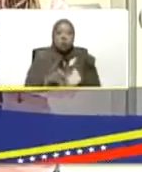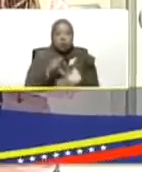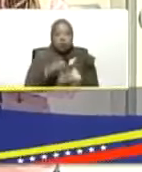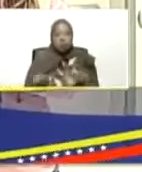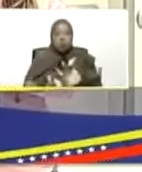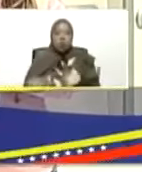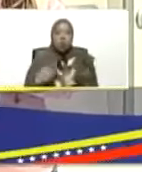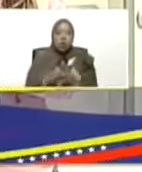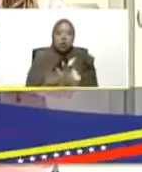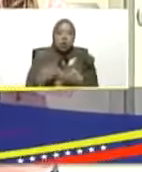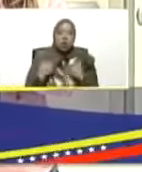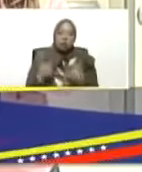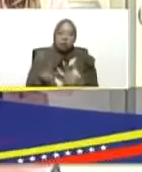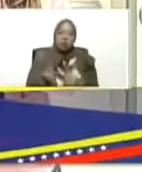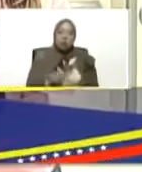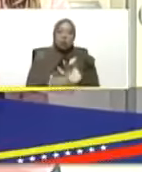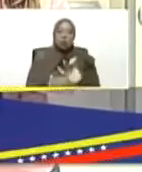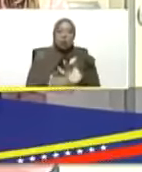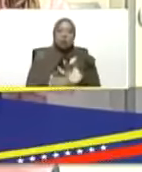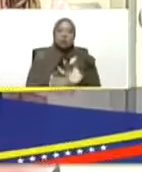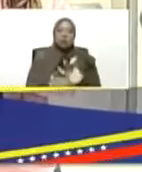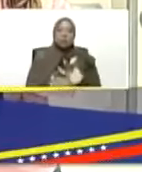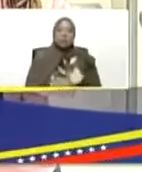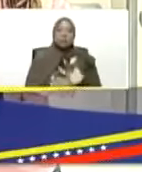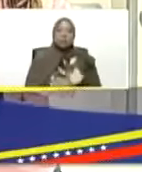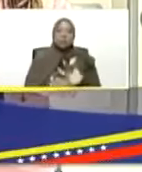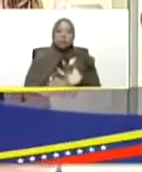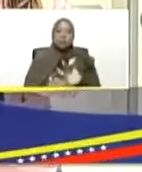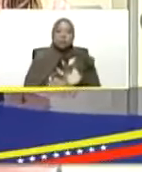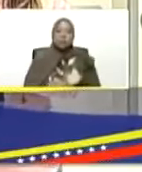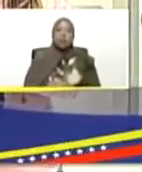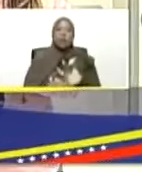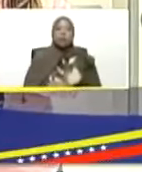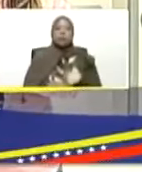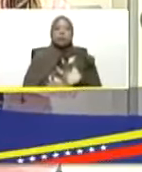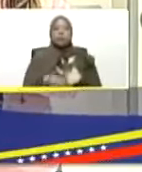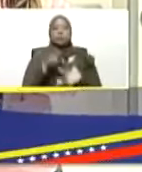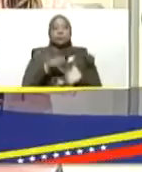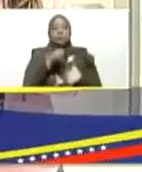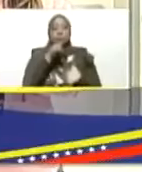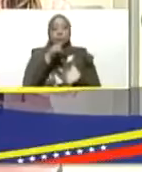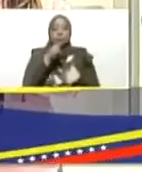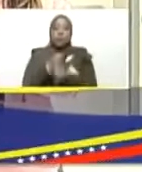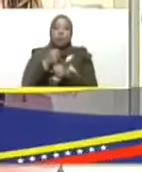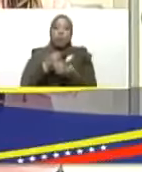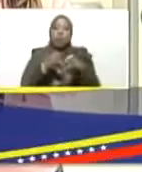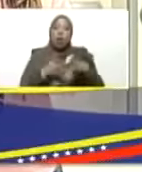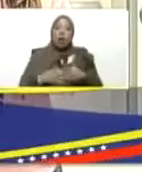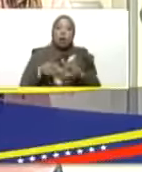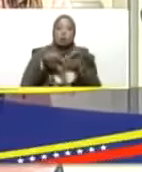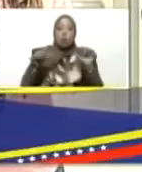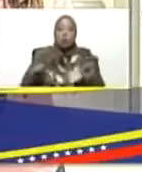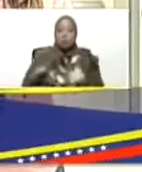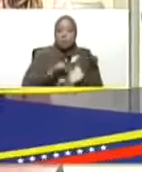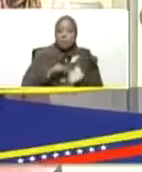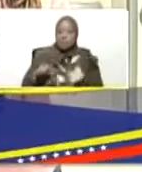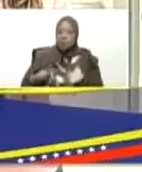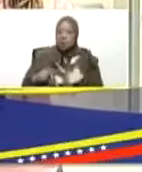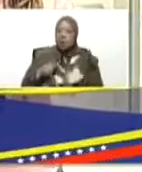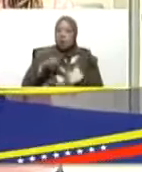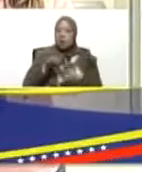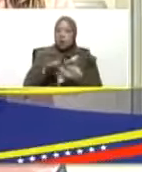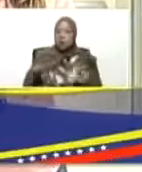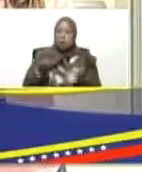pública, para que les arda a los neoliberales, a los privatizadores, a